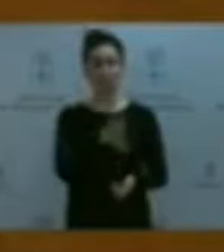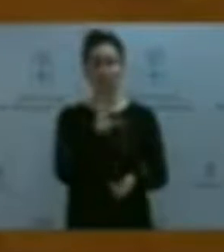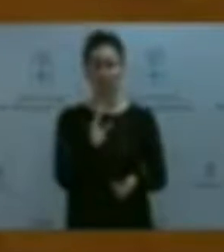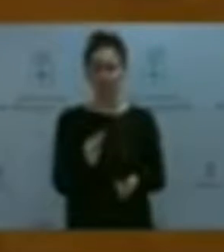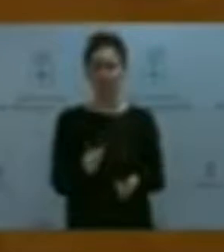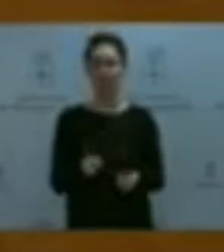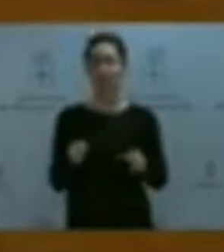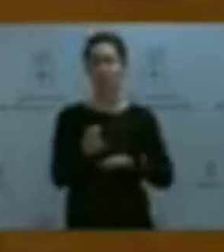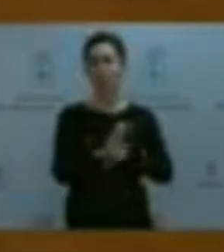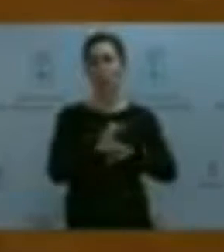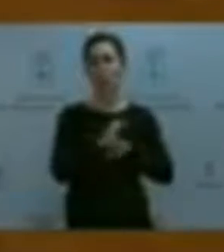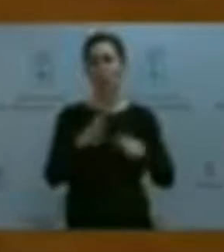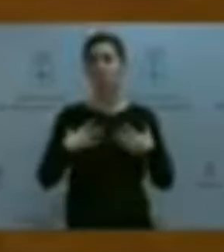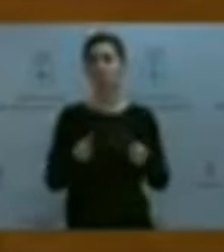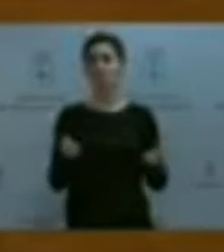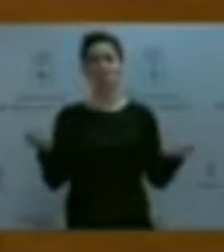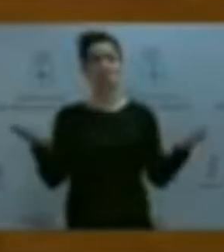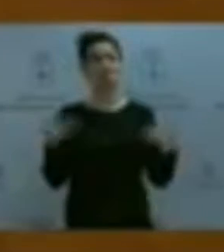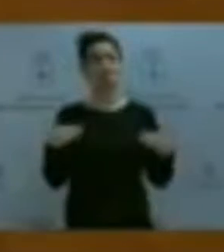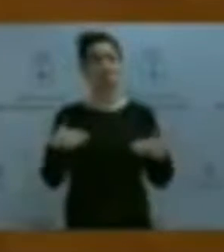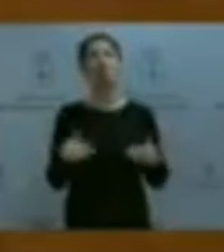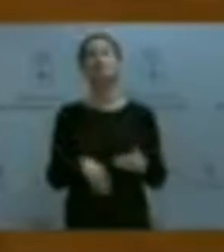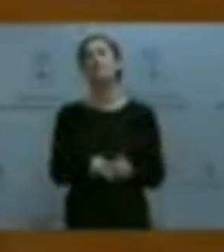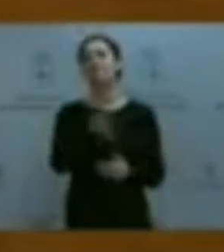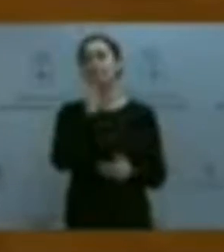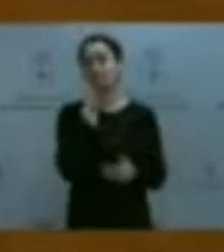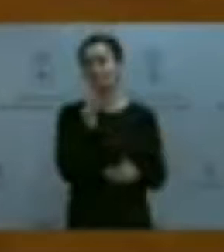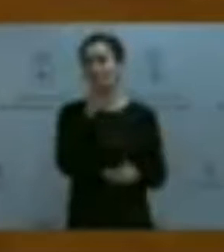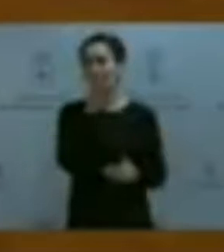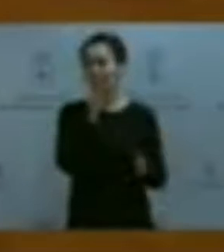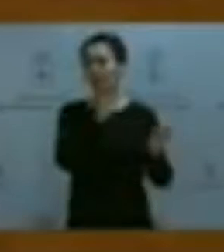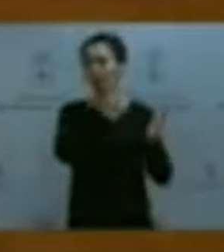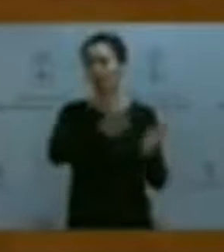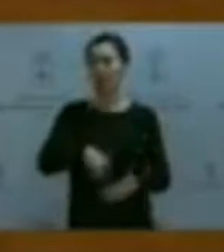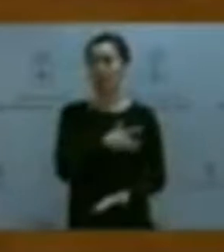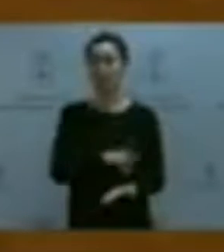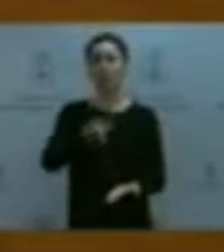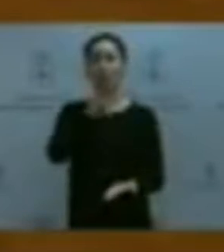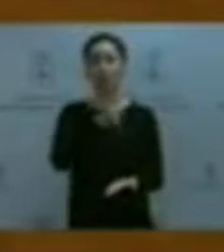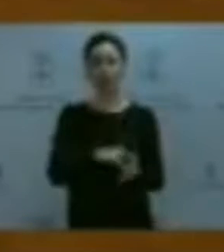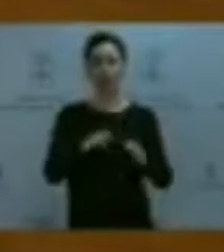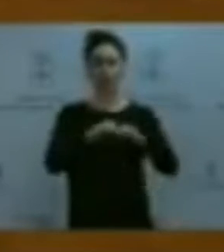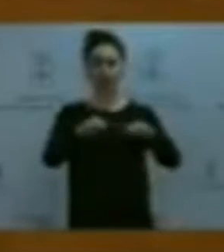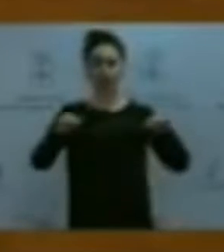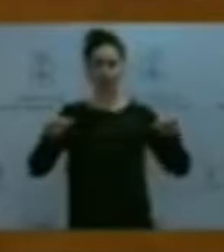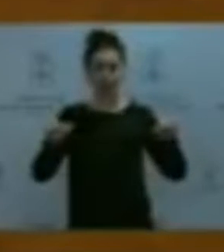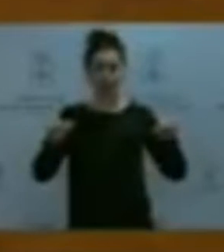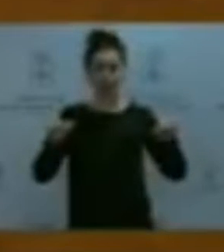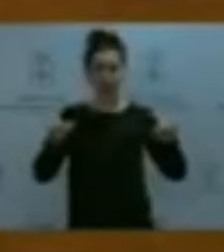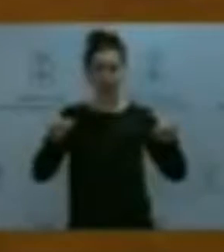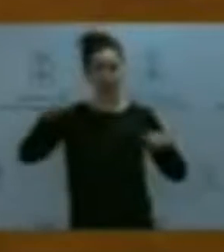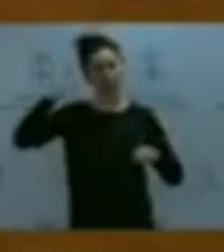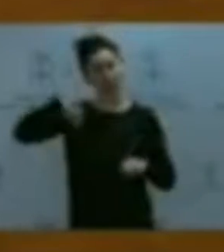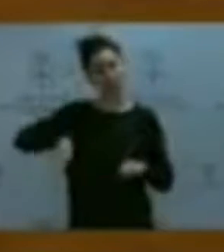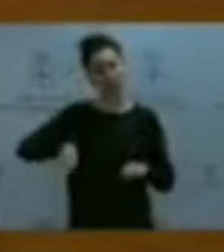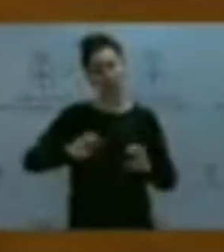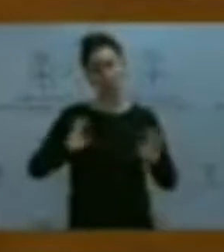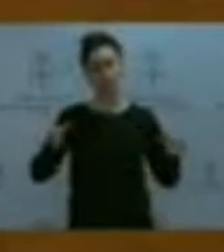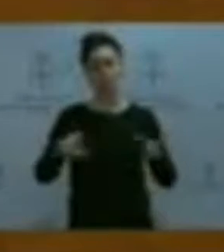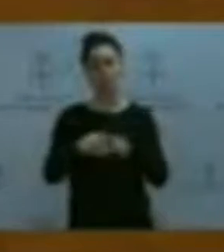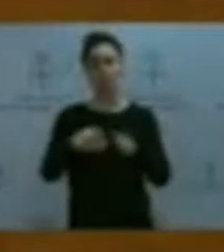sinceramente, porque la última vez que estuvo en esta Cámara, lo sabe el Grupo de Ciudadanos, también lo sé yo de otro pleno